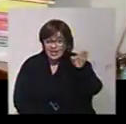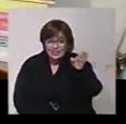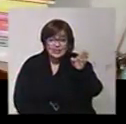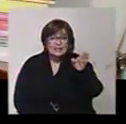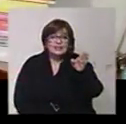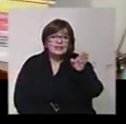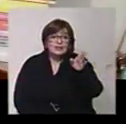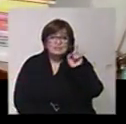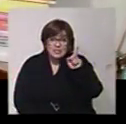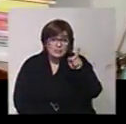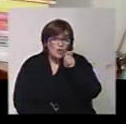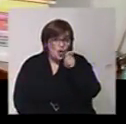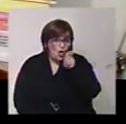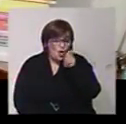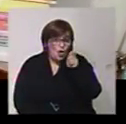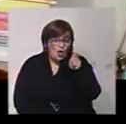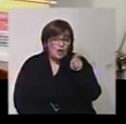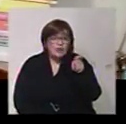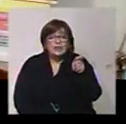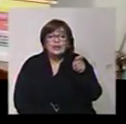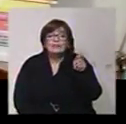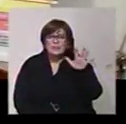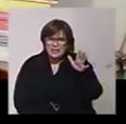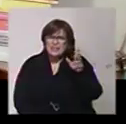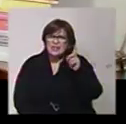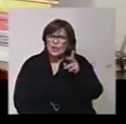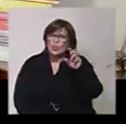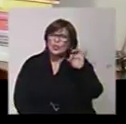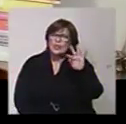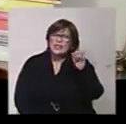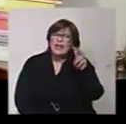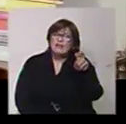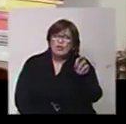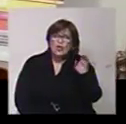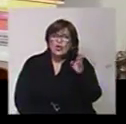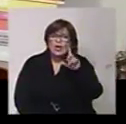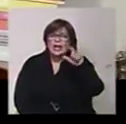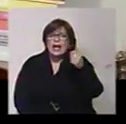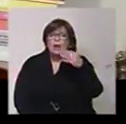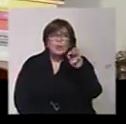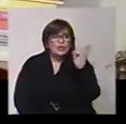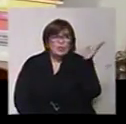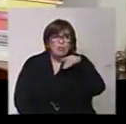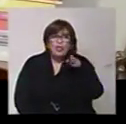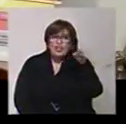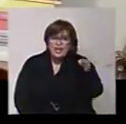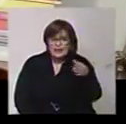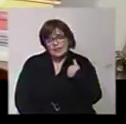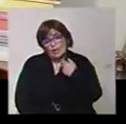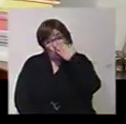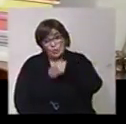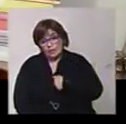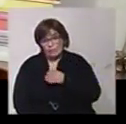a hacer esta nota, que yo creo que era Gustavo Laborde, y no podía ir. Entonces terminé yendo